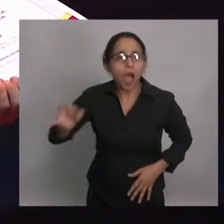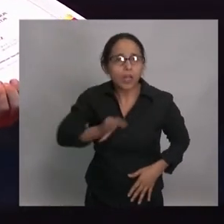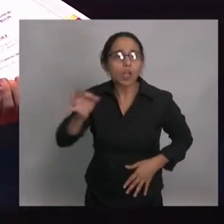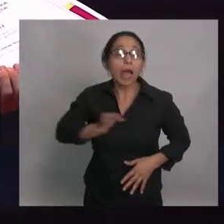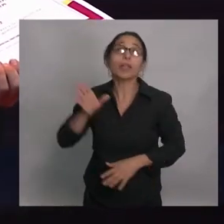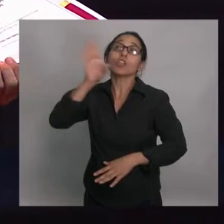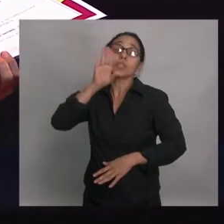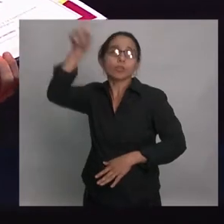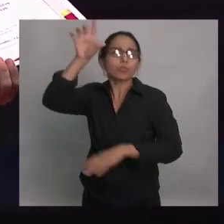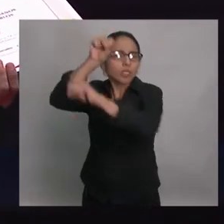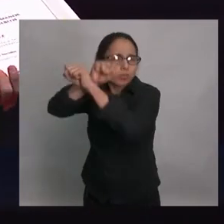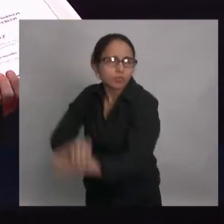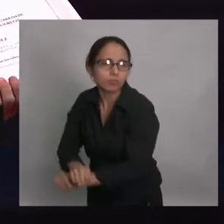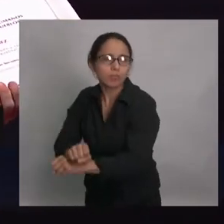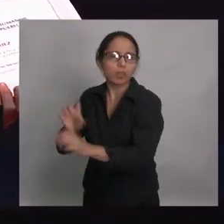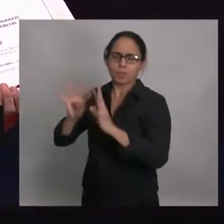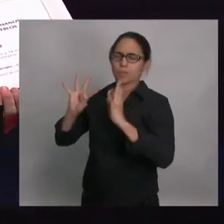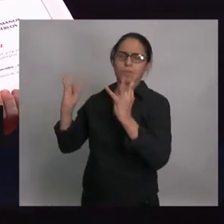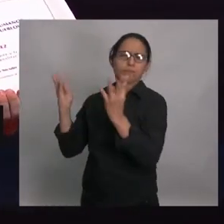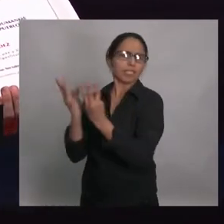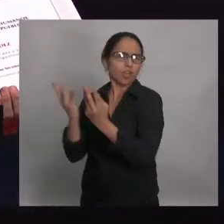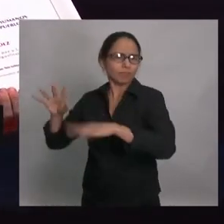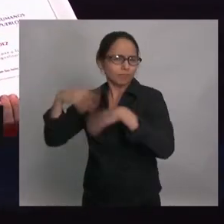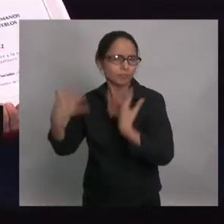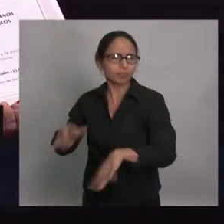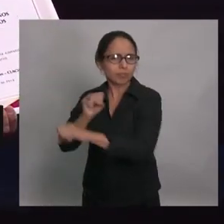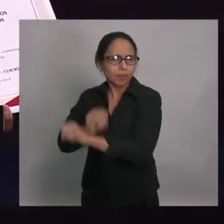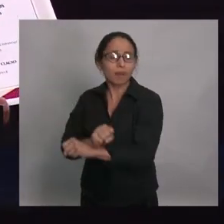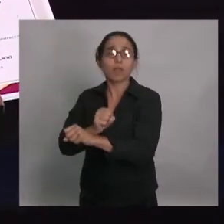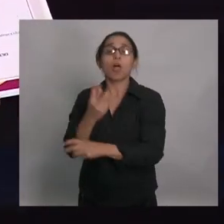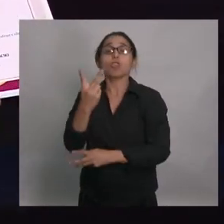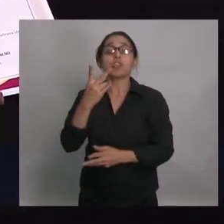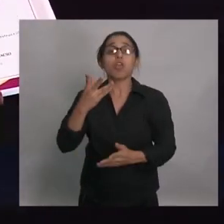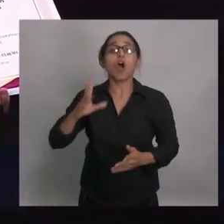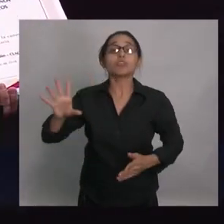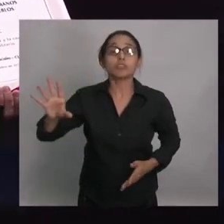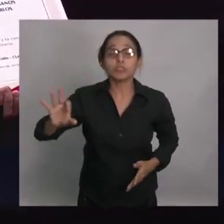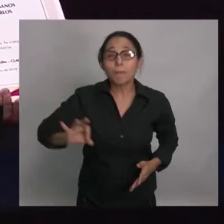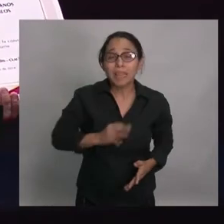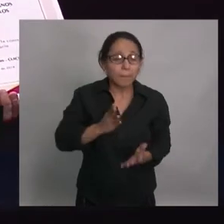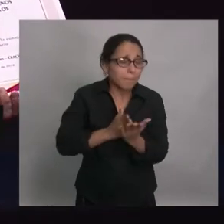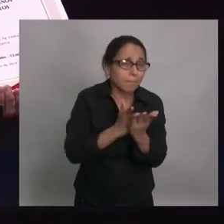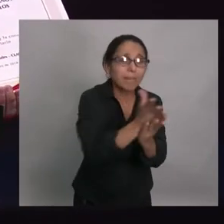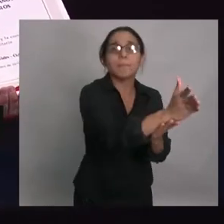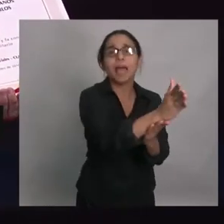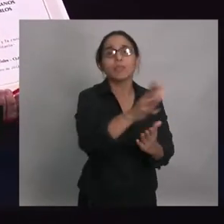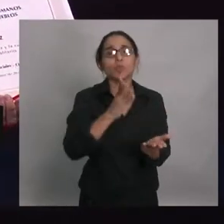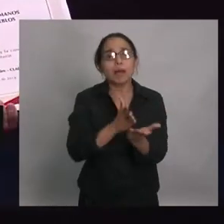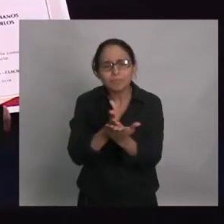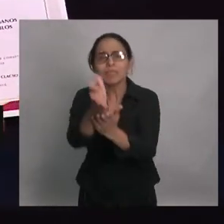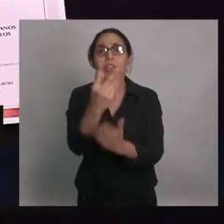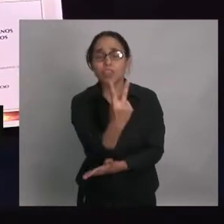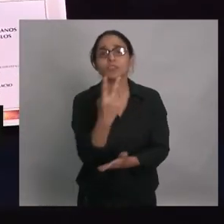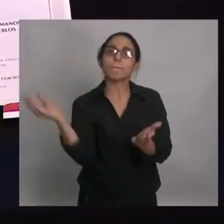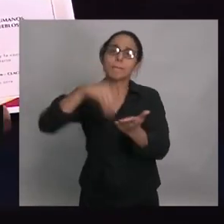unidos- prisiones de máxima seguridad tenía una condena de dos cadenas perpetuas más quince años y muchos